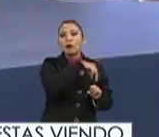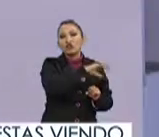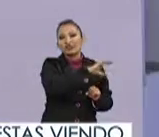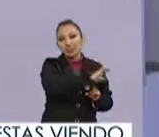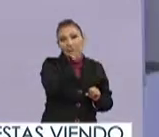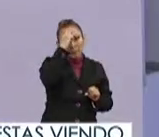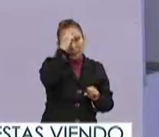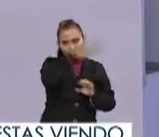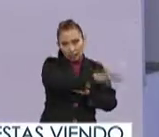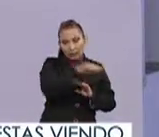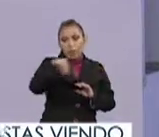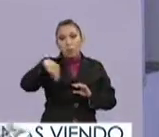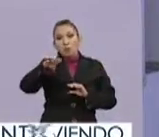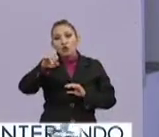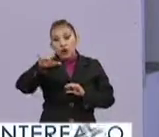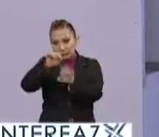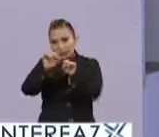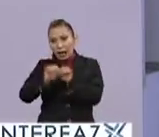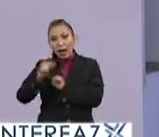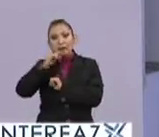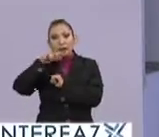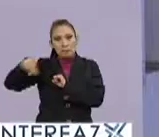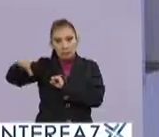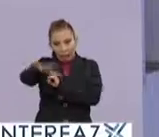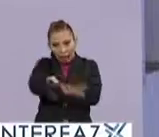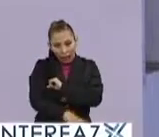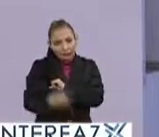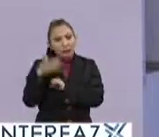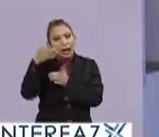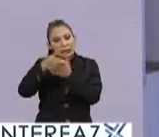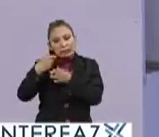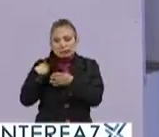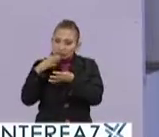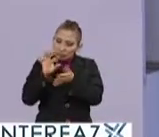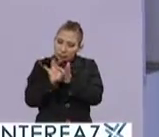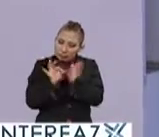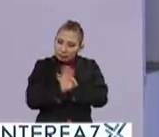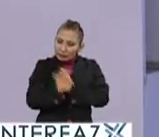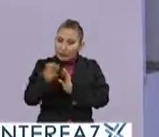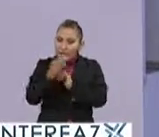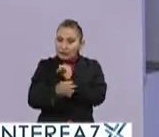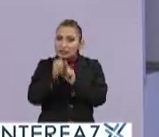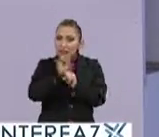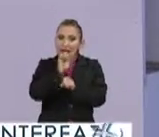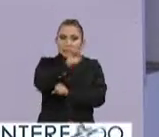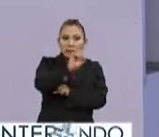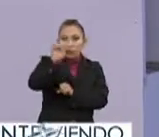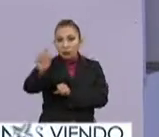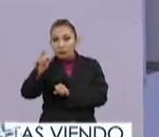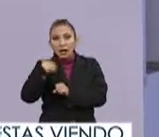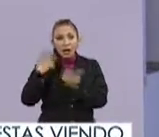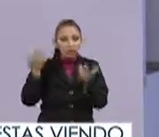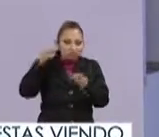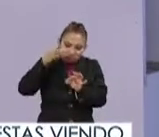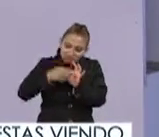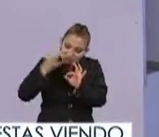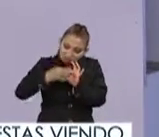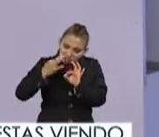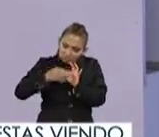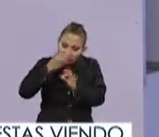el Salón de Recepciones del MUNAL. Pues bueno, ahí programamos todos los fines de semana, sábado y domingo,